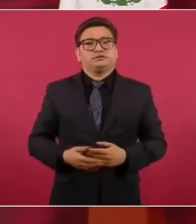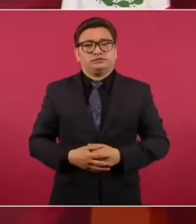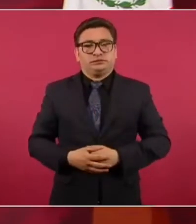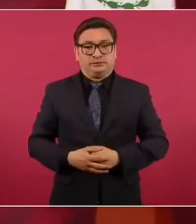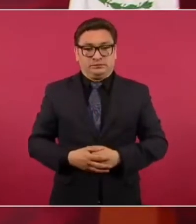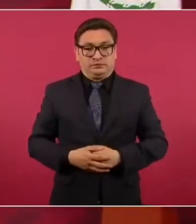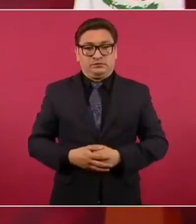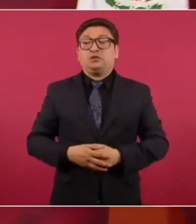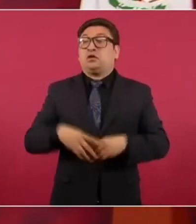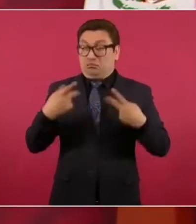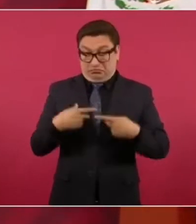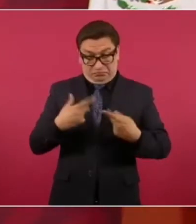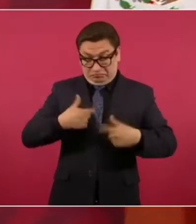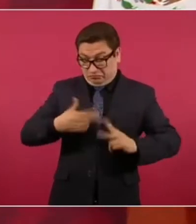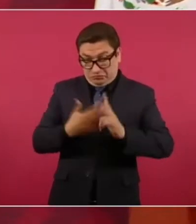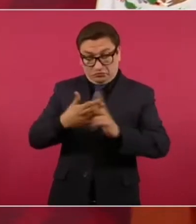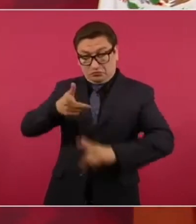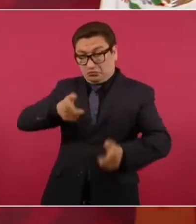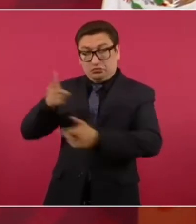y el exterminio.